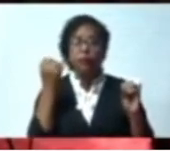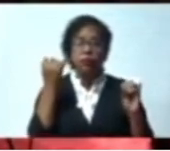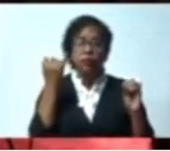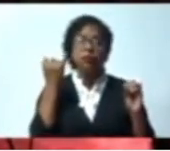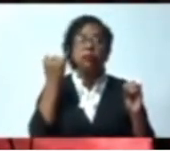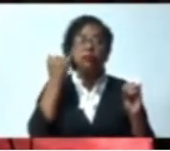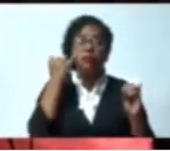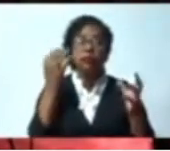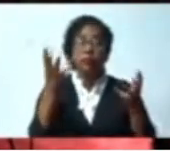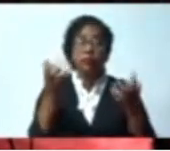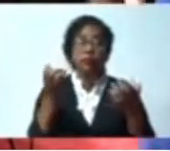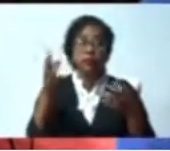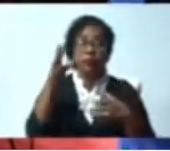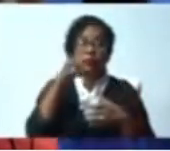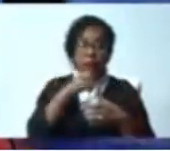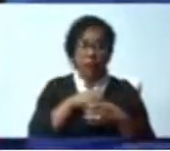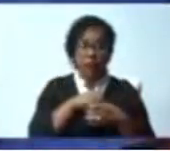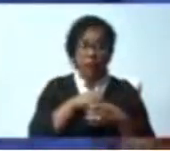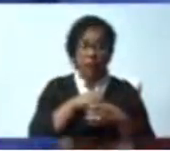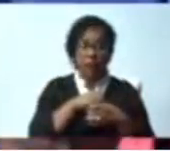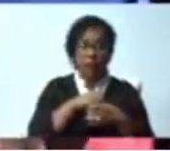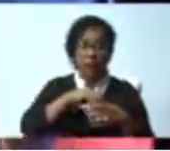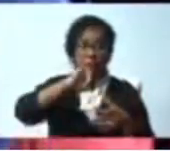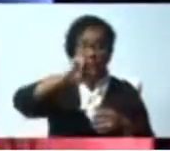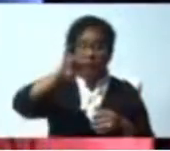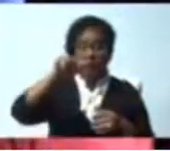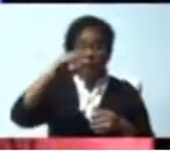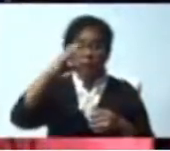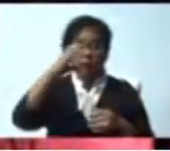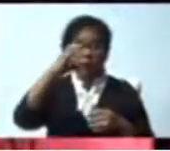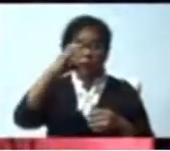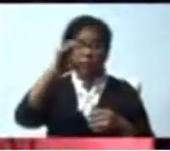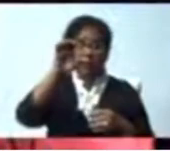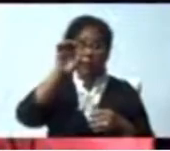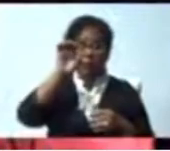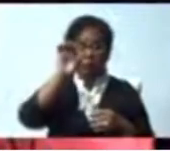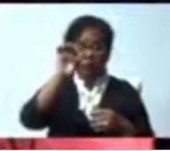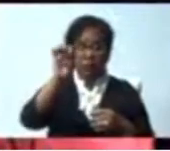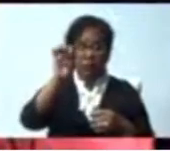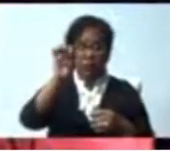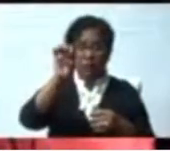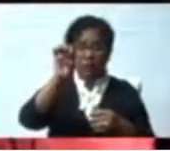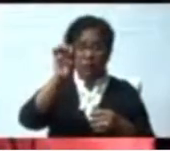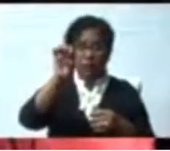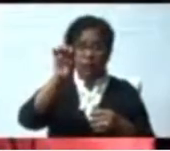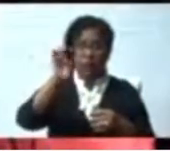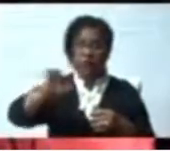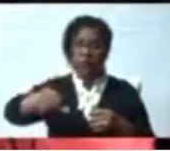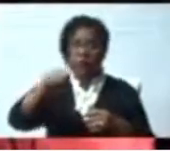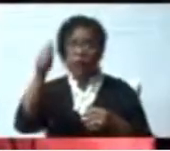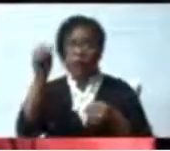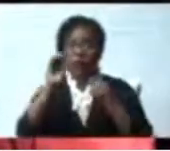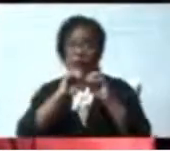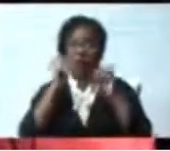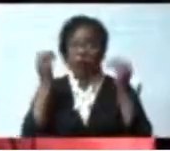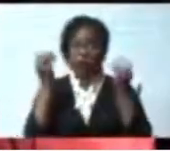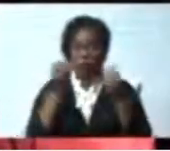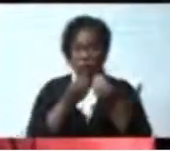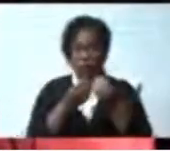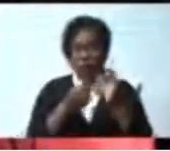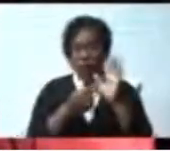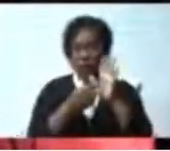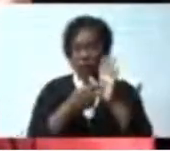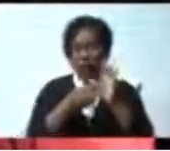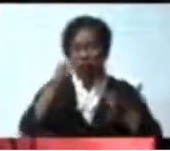así se ha hecho, para ser miembro de la Junta Central Electoral y esos organismos, Tribunal Superior